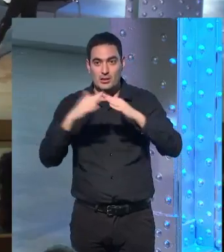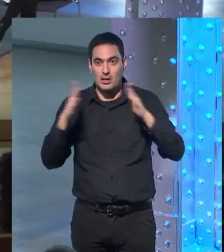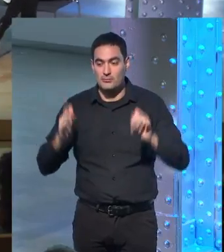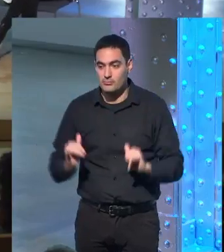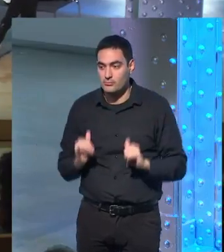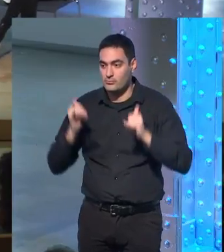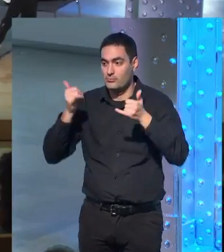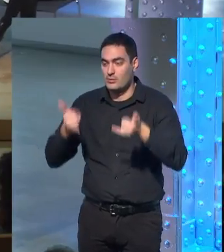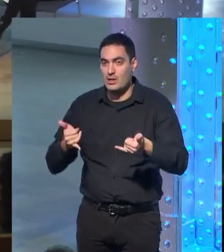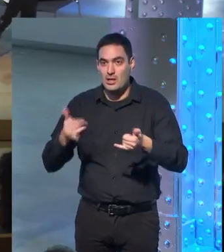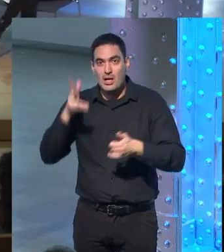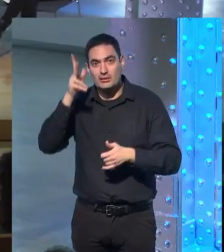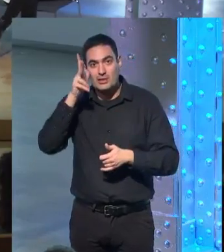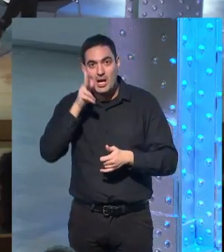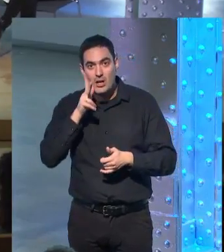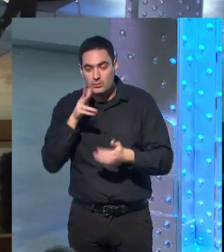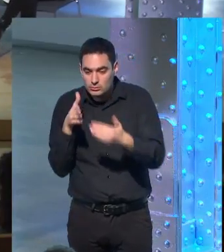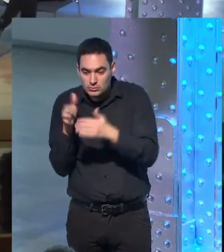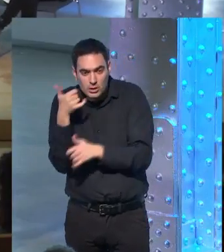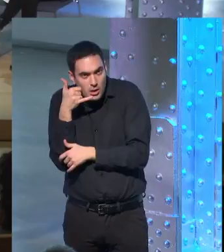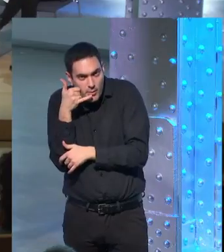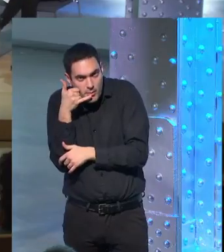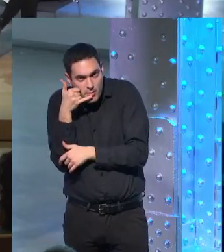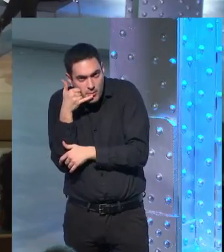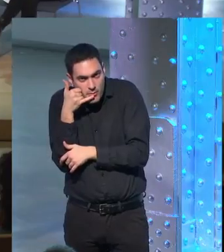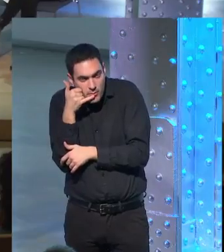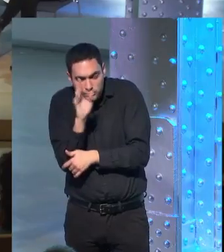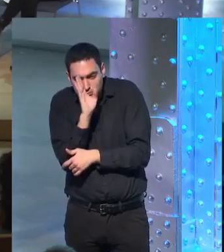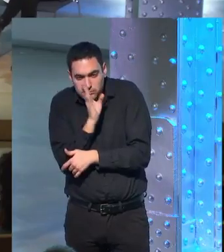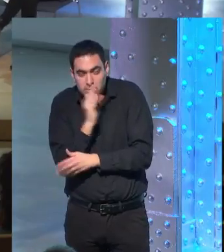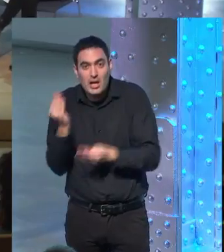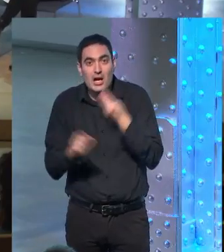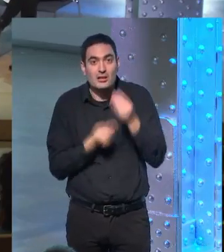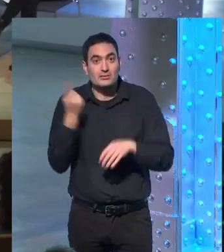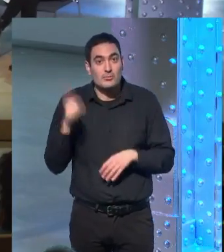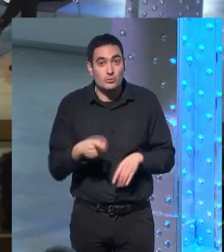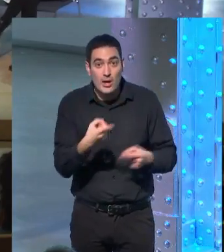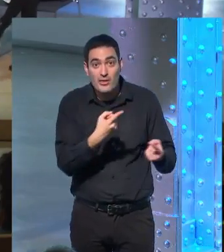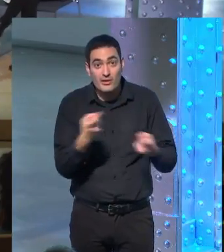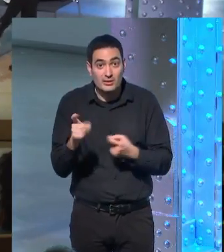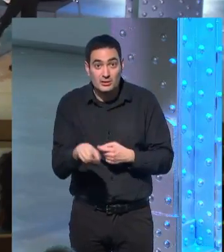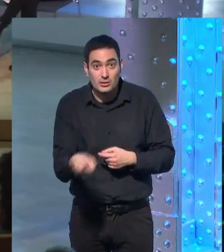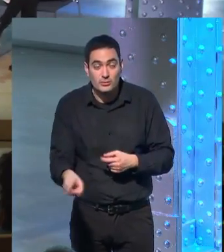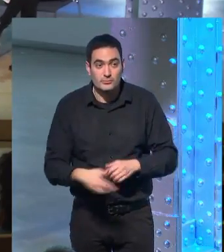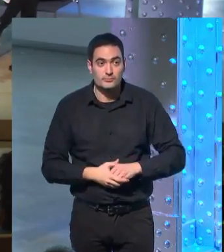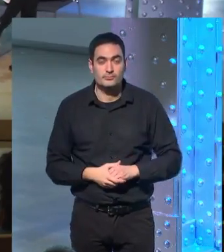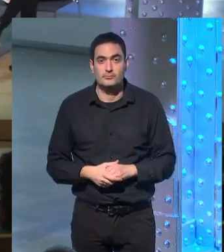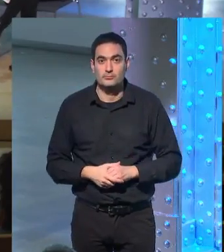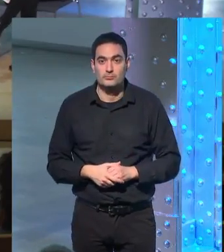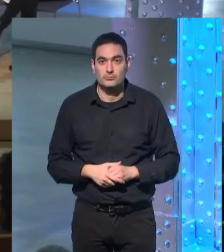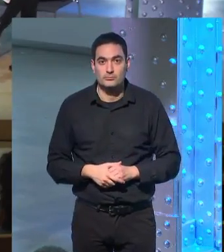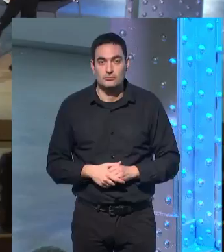casa y ponerte ahí en una esquina del salón con el fijo para que no te oyeran a hablar? ¿Lo hacéis? ¿También necesitáis estar permanentemente